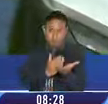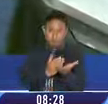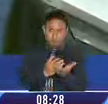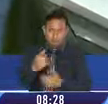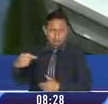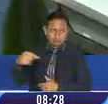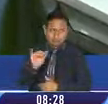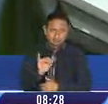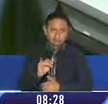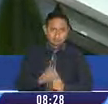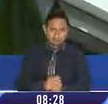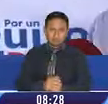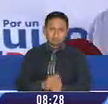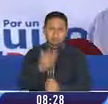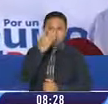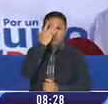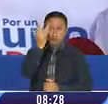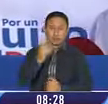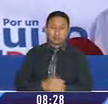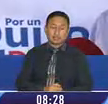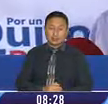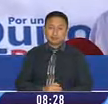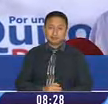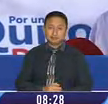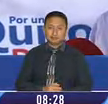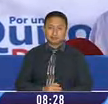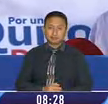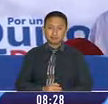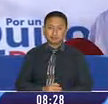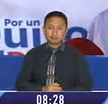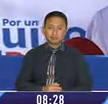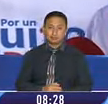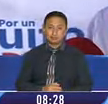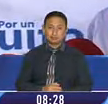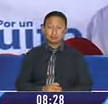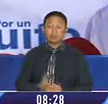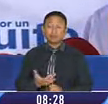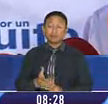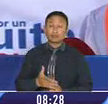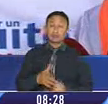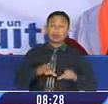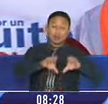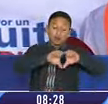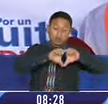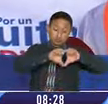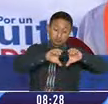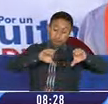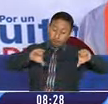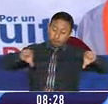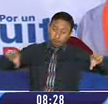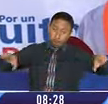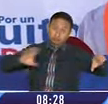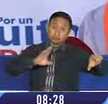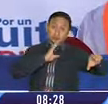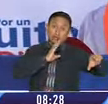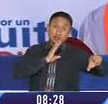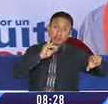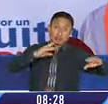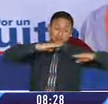situación. ¿A qué se debe? Se rompió una tubería ubicada justamente bajo la